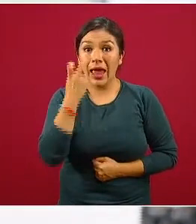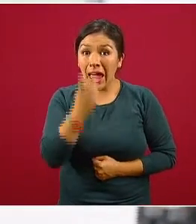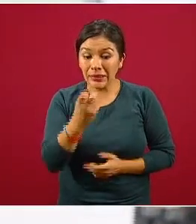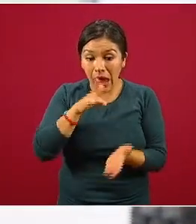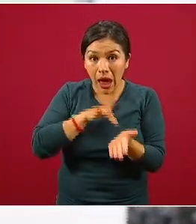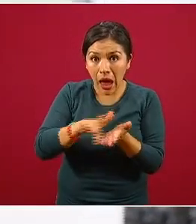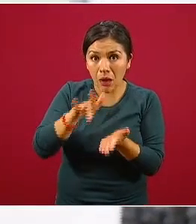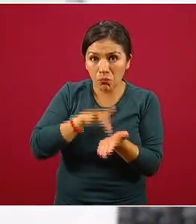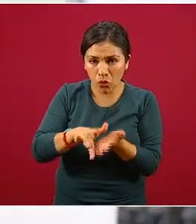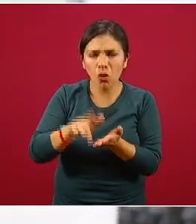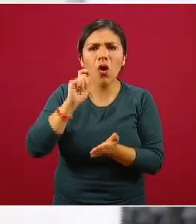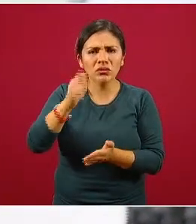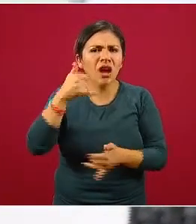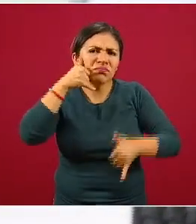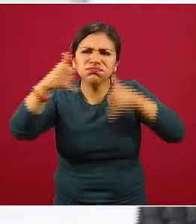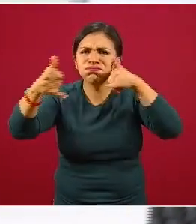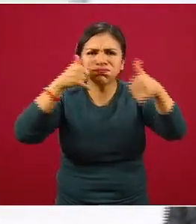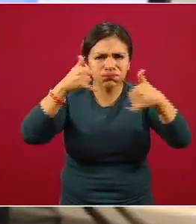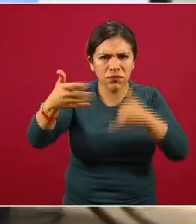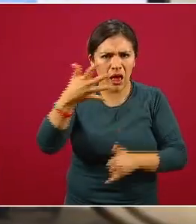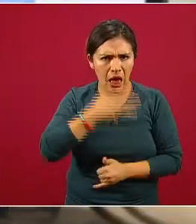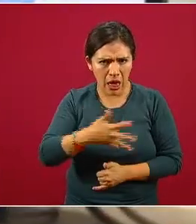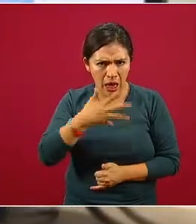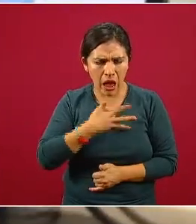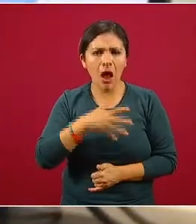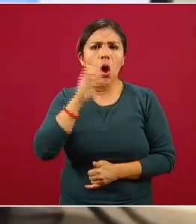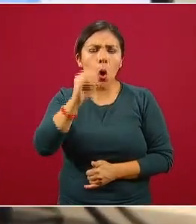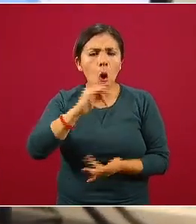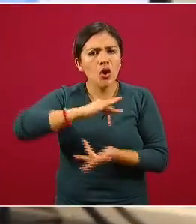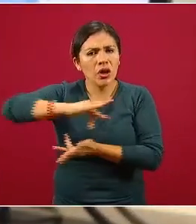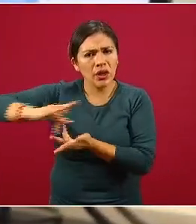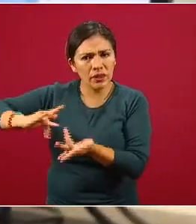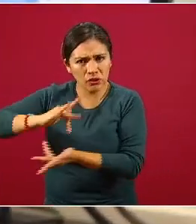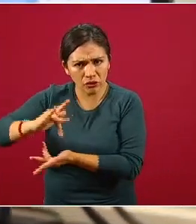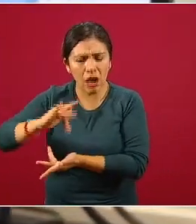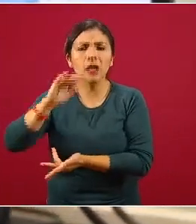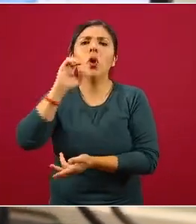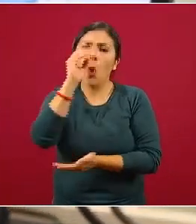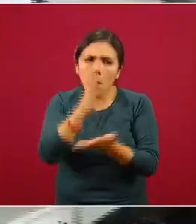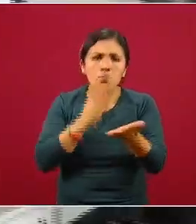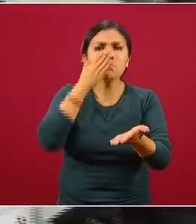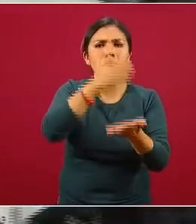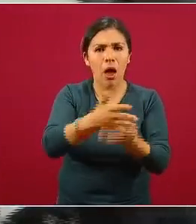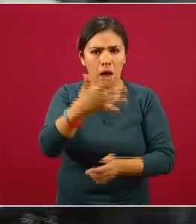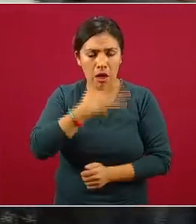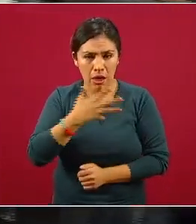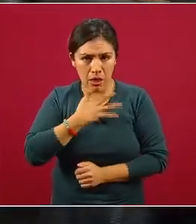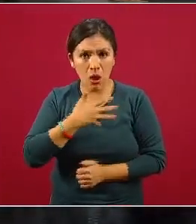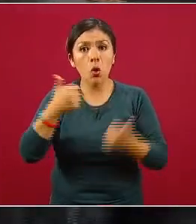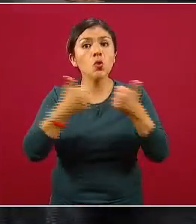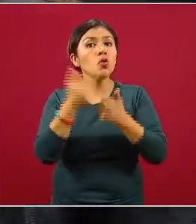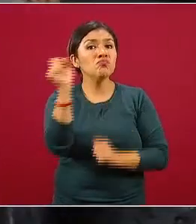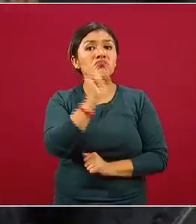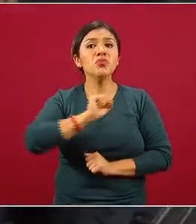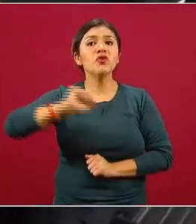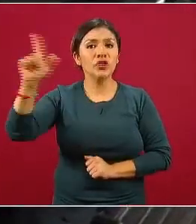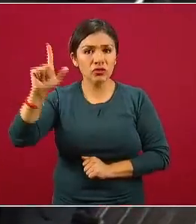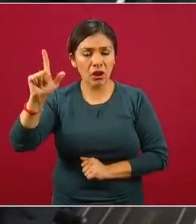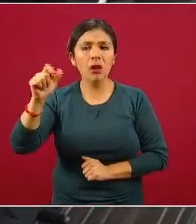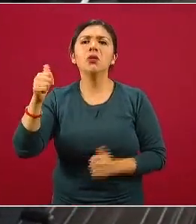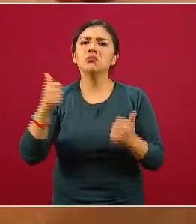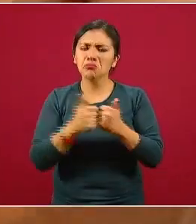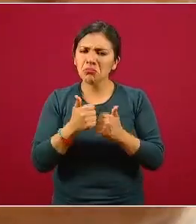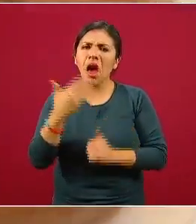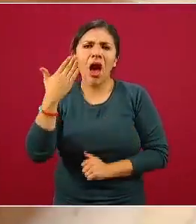apoyo es multicanal, vía telefónica, redes sociales y presencial, de manera profesional y con